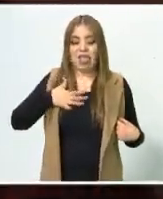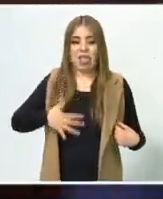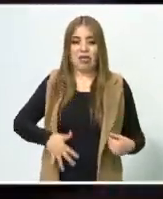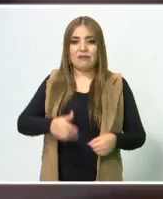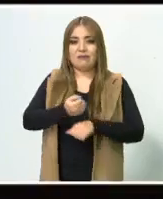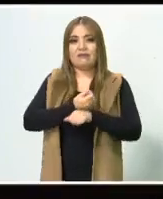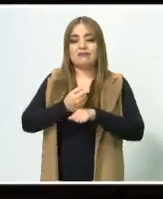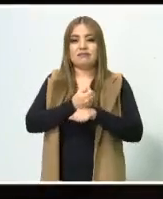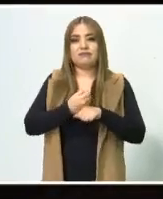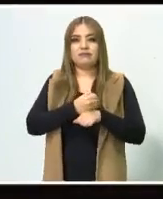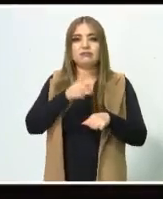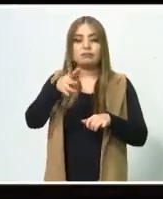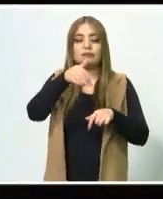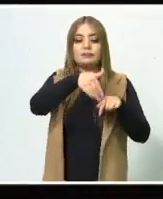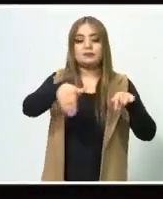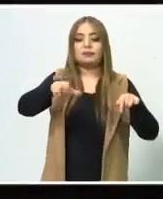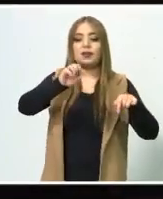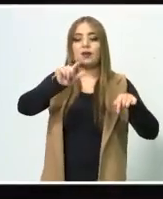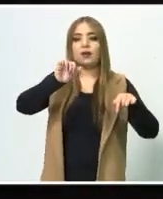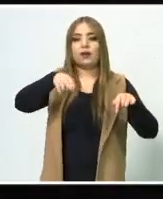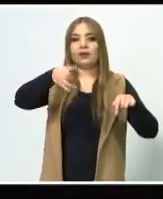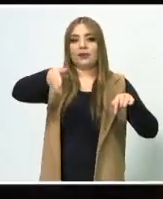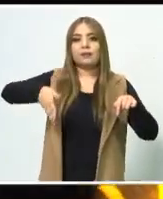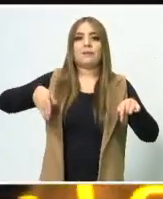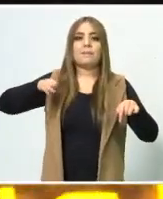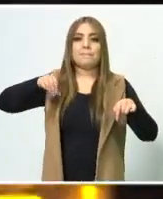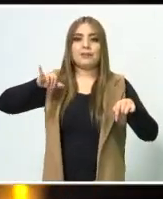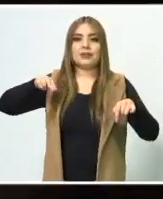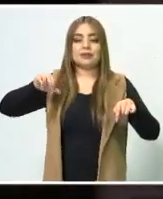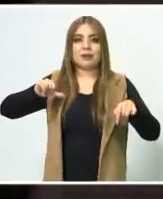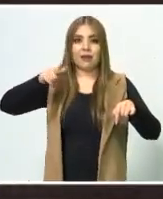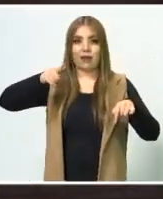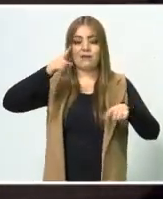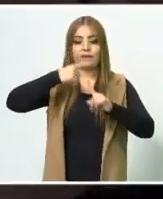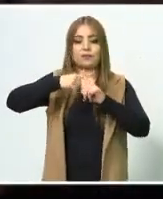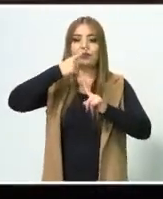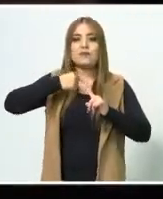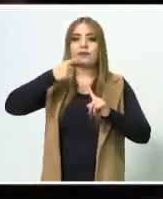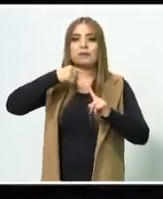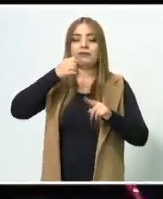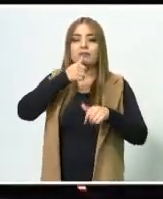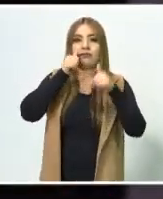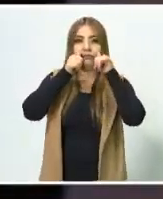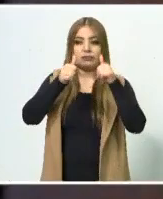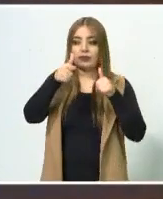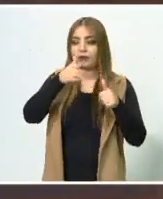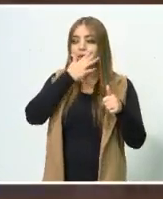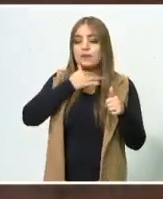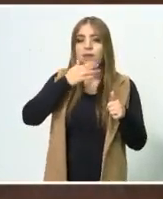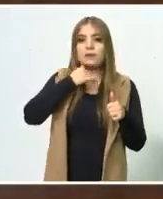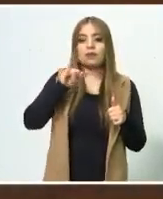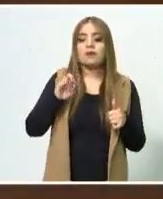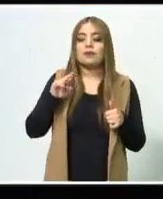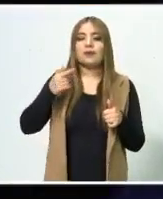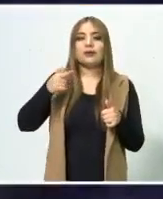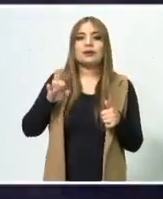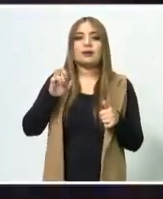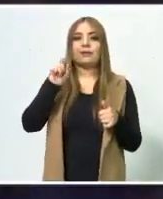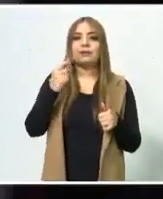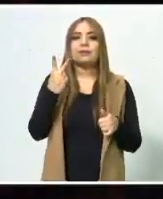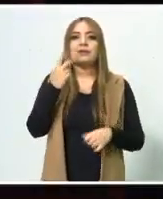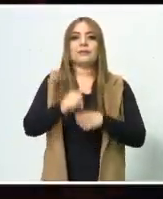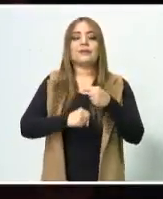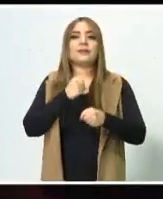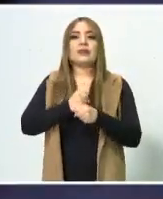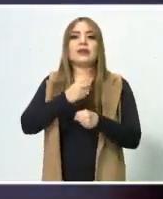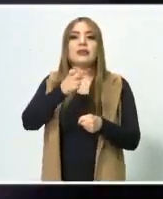Morelos, entre Calzada Colón y calle Javier Mina. Paramédicos de Cruz Roja atendieron a Jorge Alberto García León, de 22 años de edad, quien